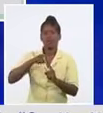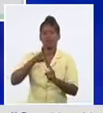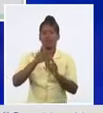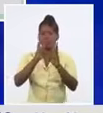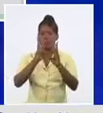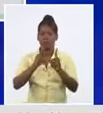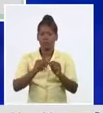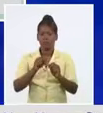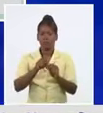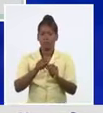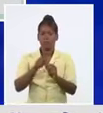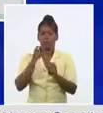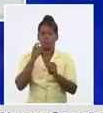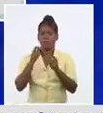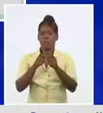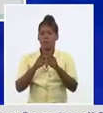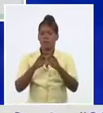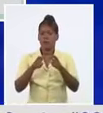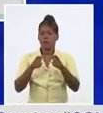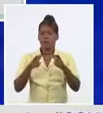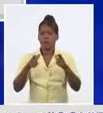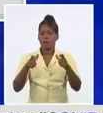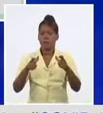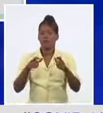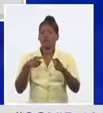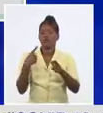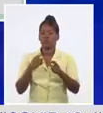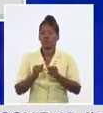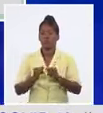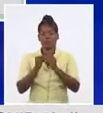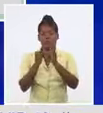que aparecen ahí en el gráfico.